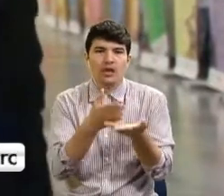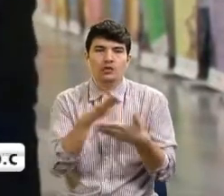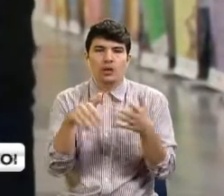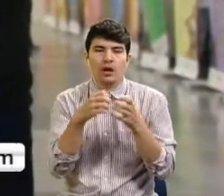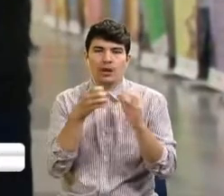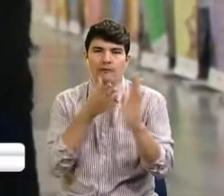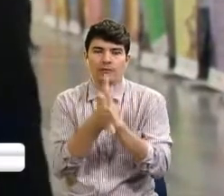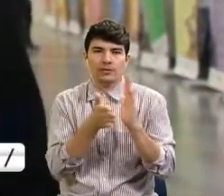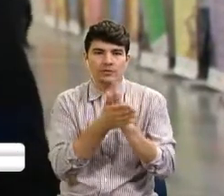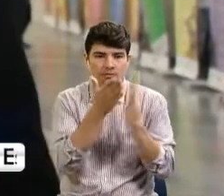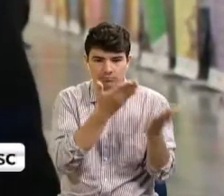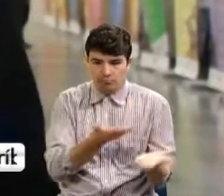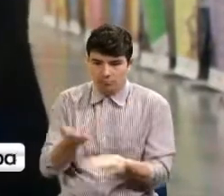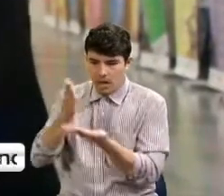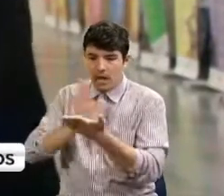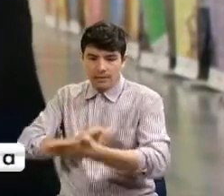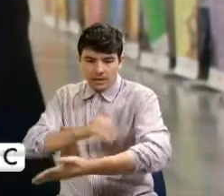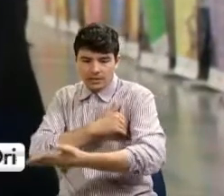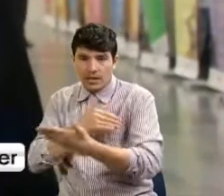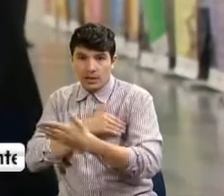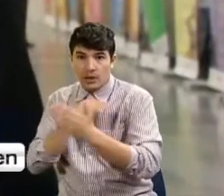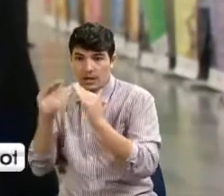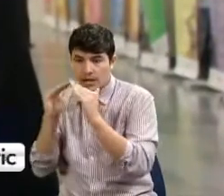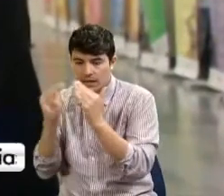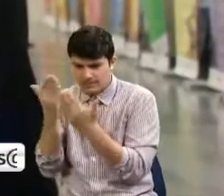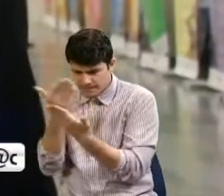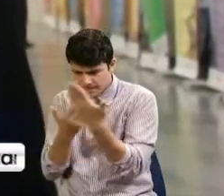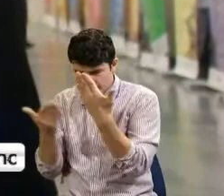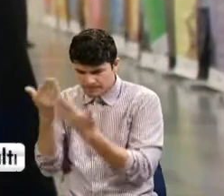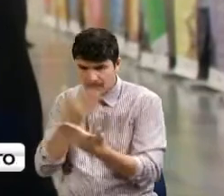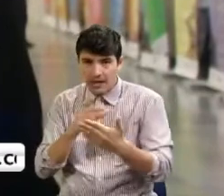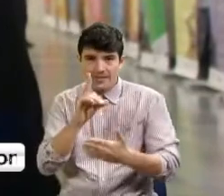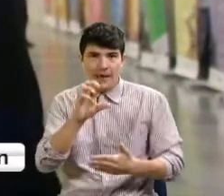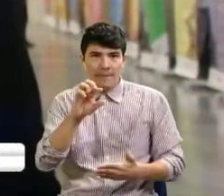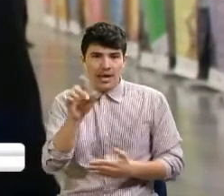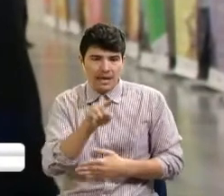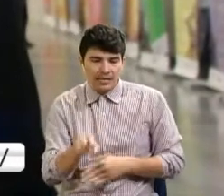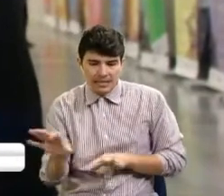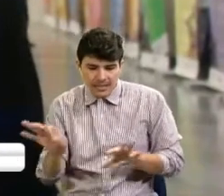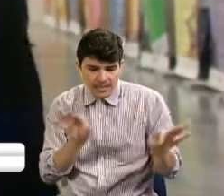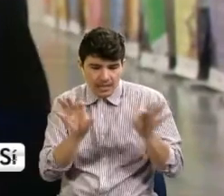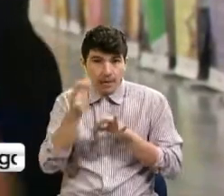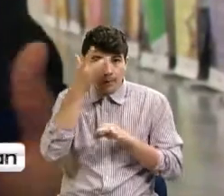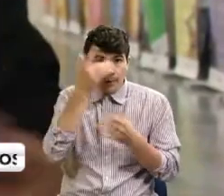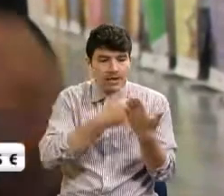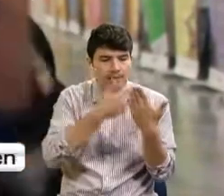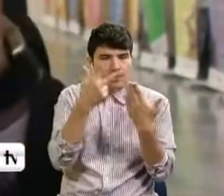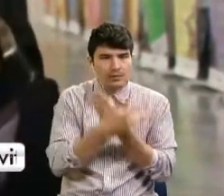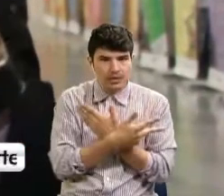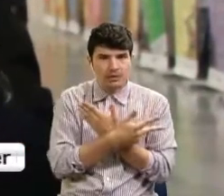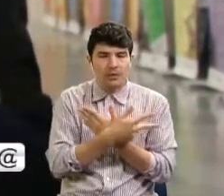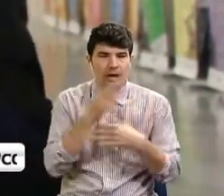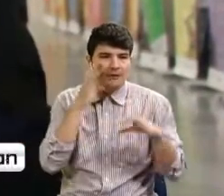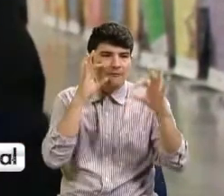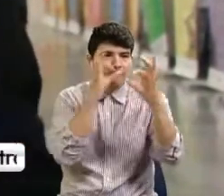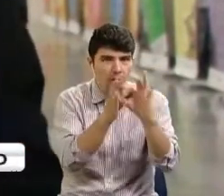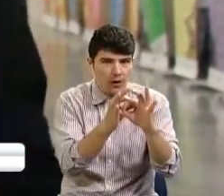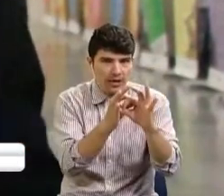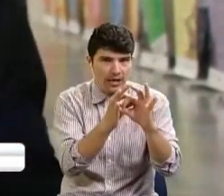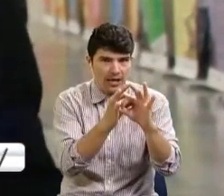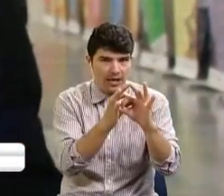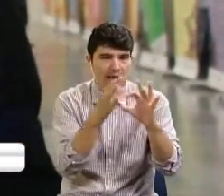esos irían al ministerio de vivienda a su vez el dps hace una selección porque estos proyectos van vinculados y tienen unas